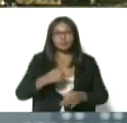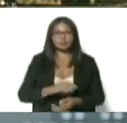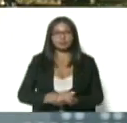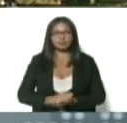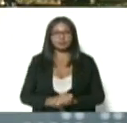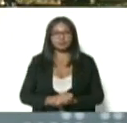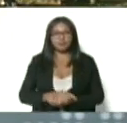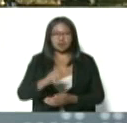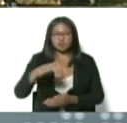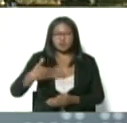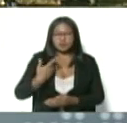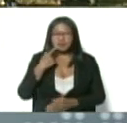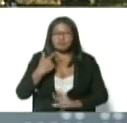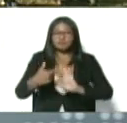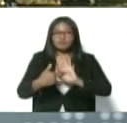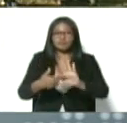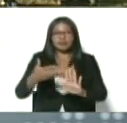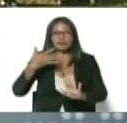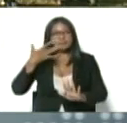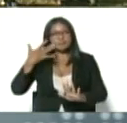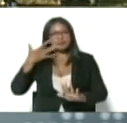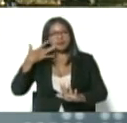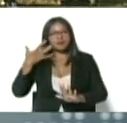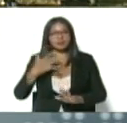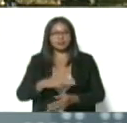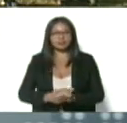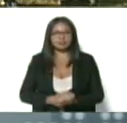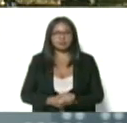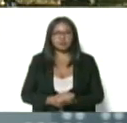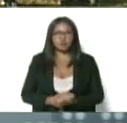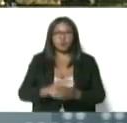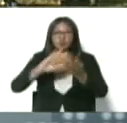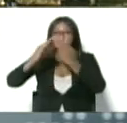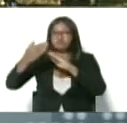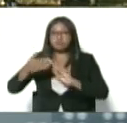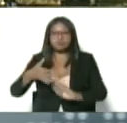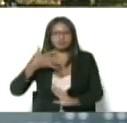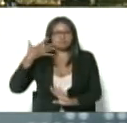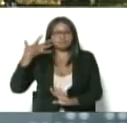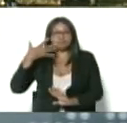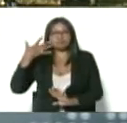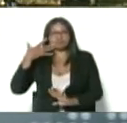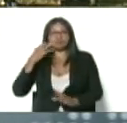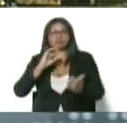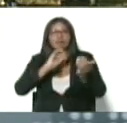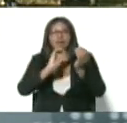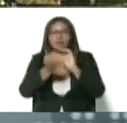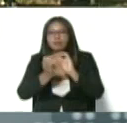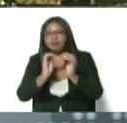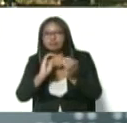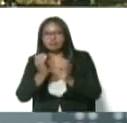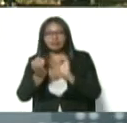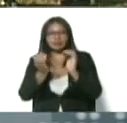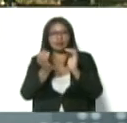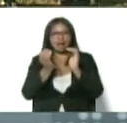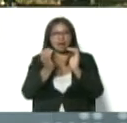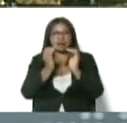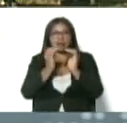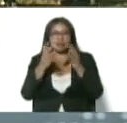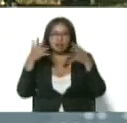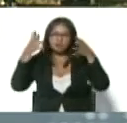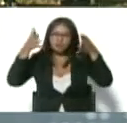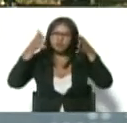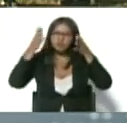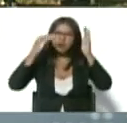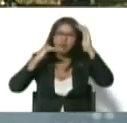pudiéramos decir admirable una comunidad mira blel a la ética la dedicación de